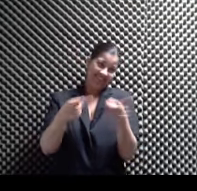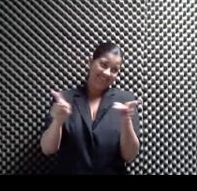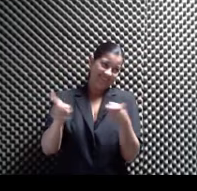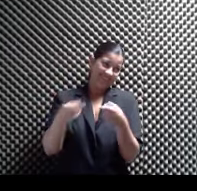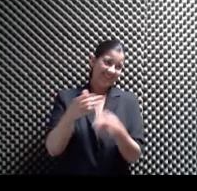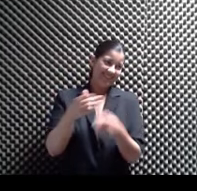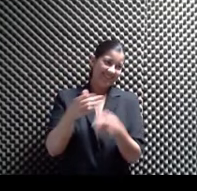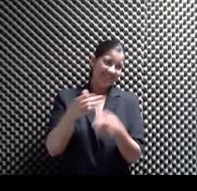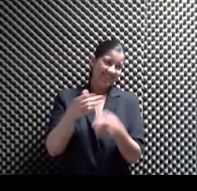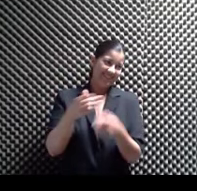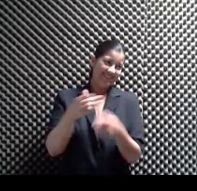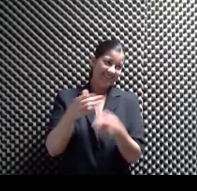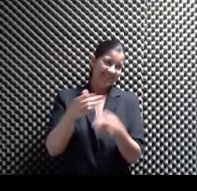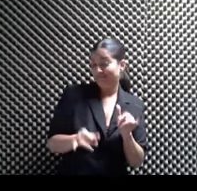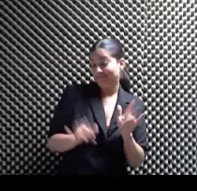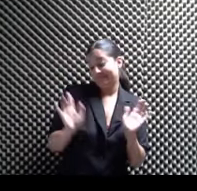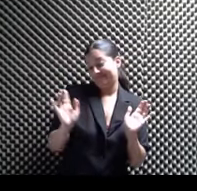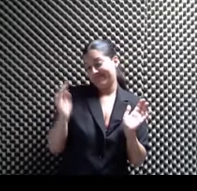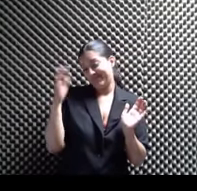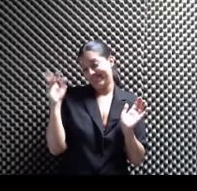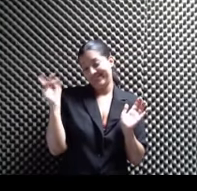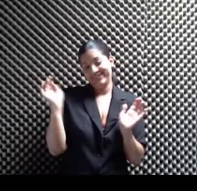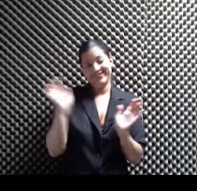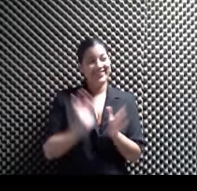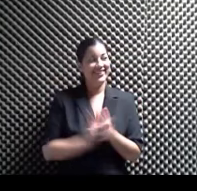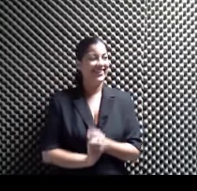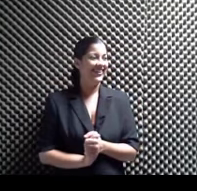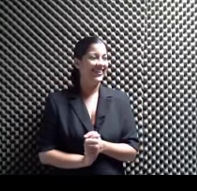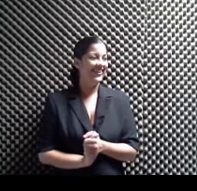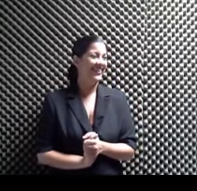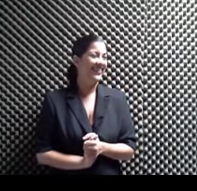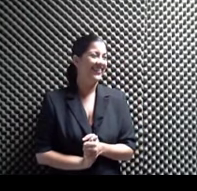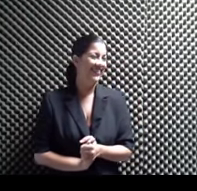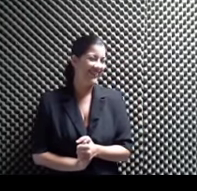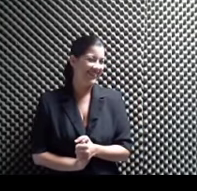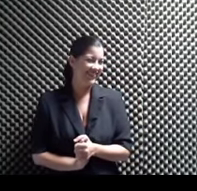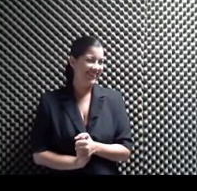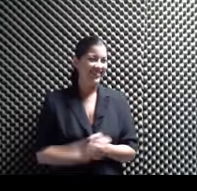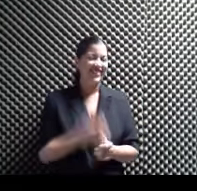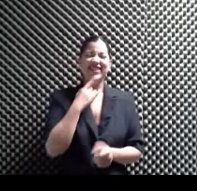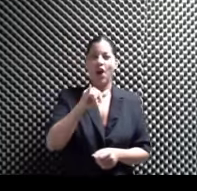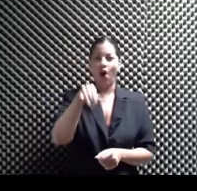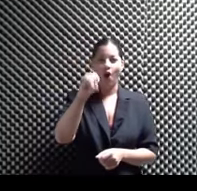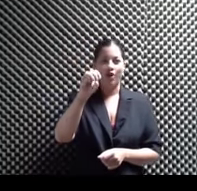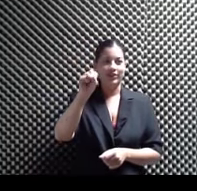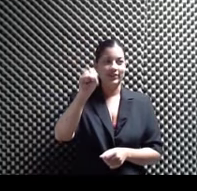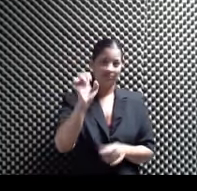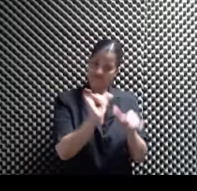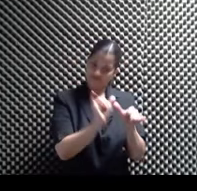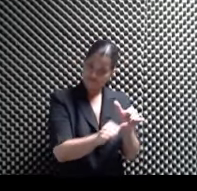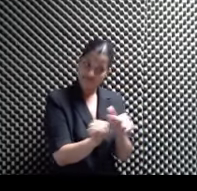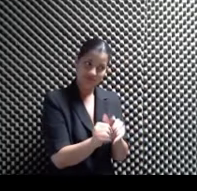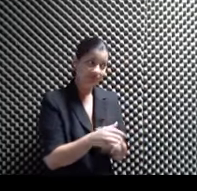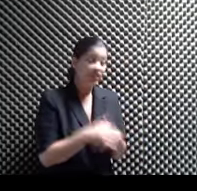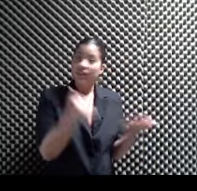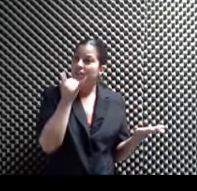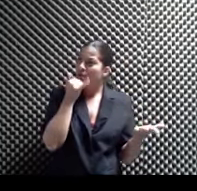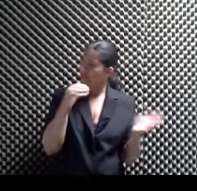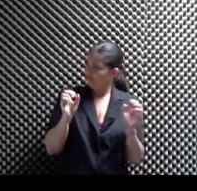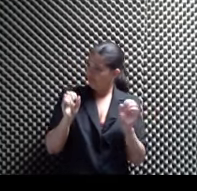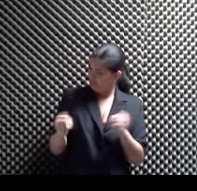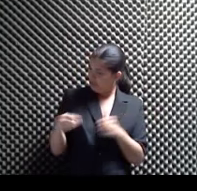Sabemos todavía Exacto Capaz que te queda Ya Bertrán no dé la cara Igual José No, no José Bertrán dice Pero y qué pasó No, no Te puede